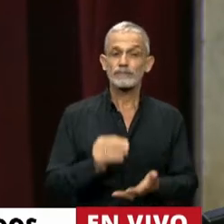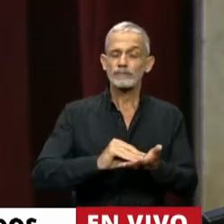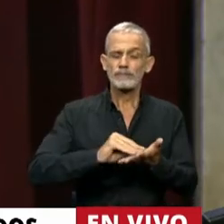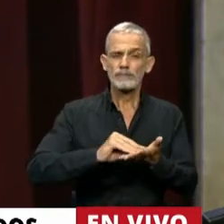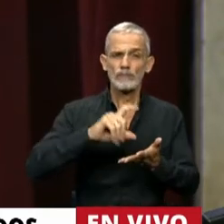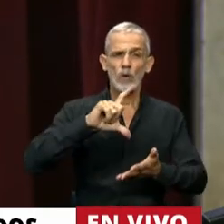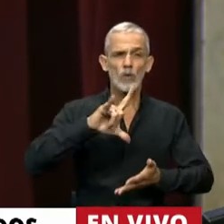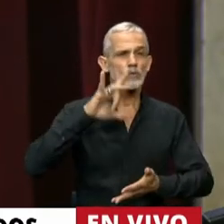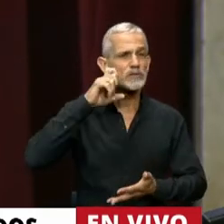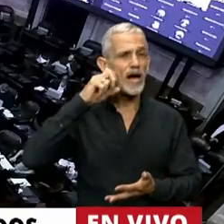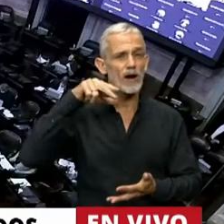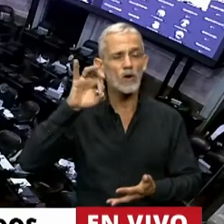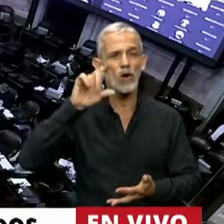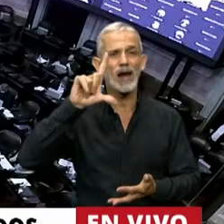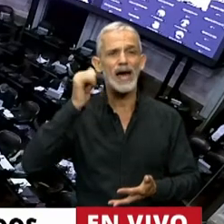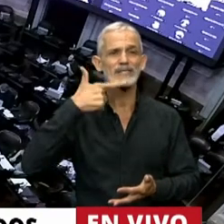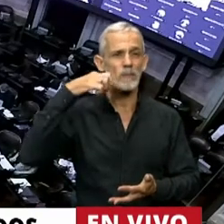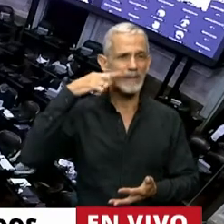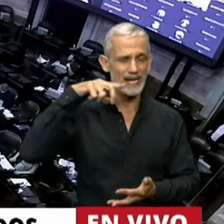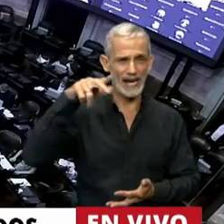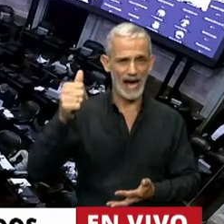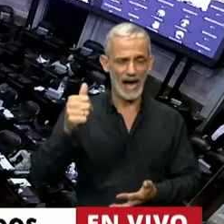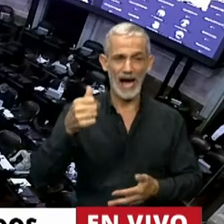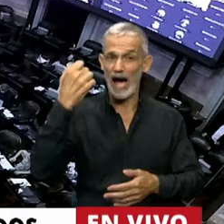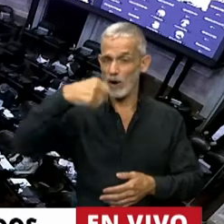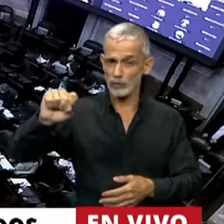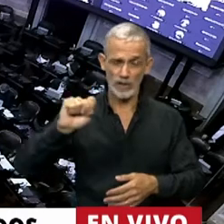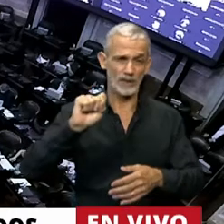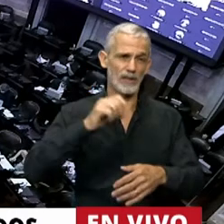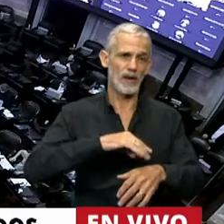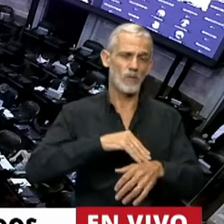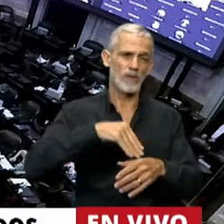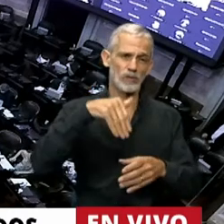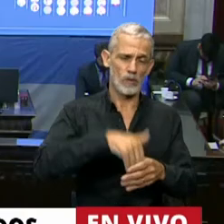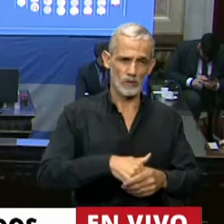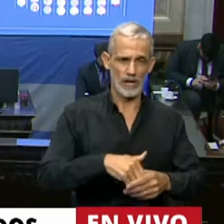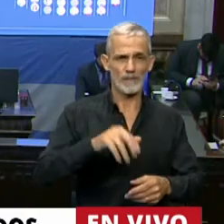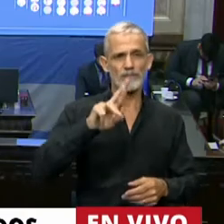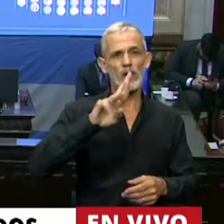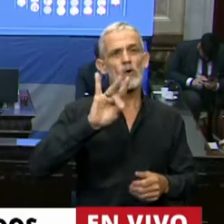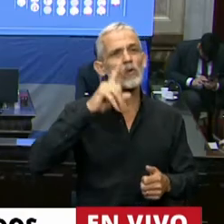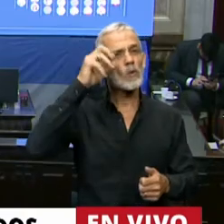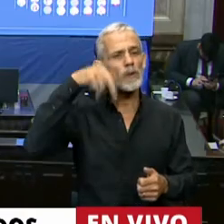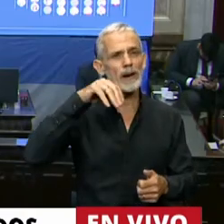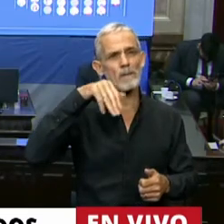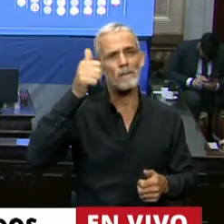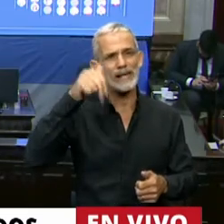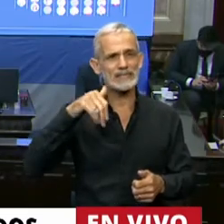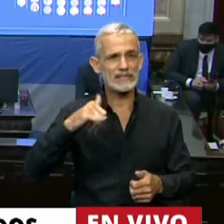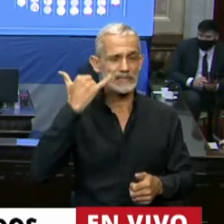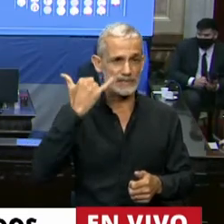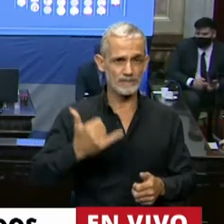Diputado Luciano Laspina, ausente a la hora de votar. Diputado Rubén Manzi.